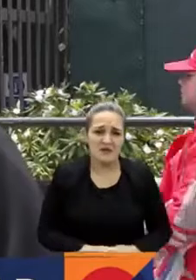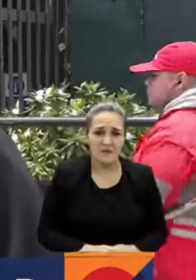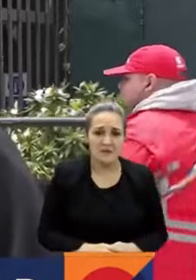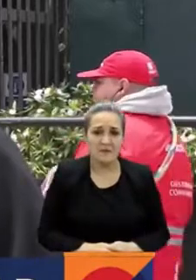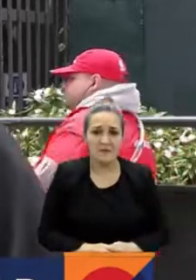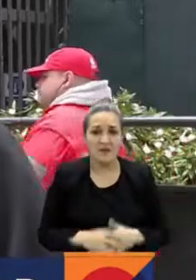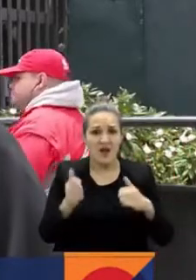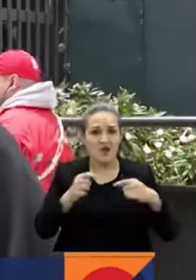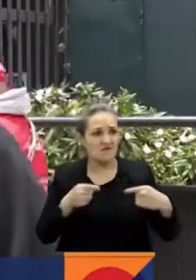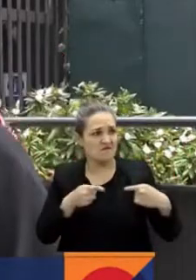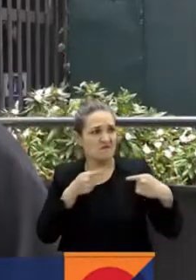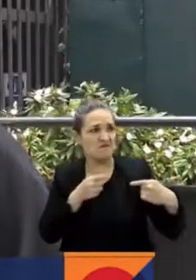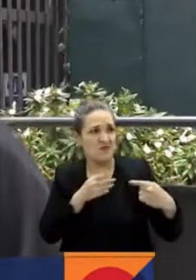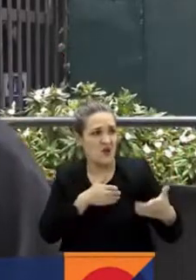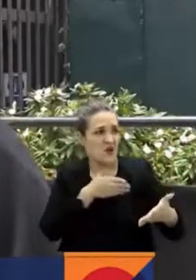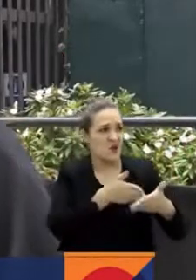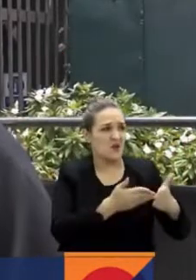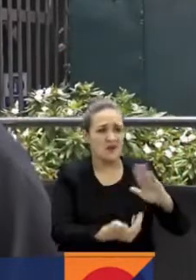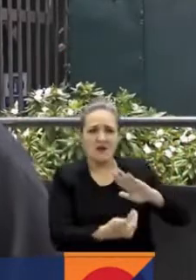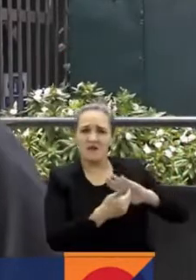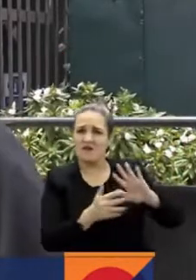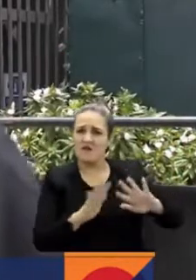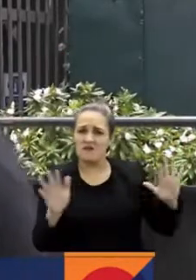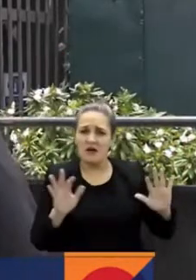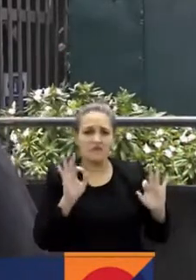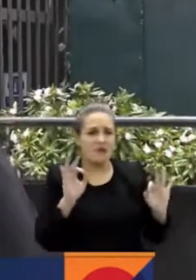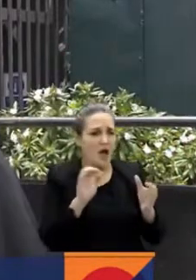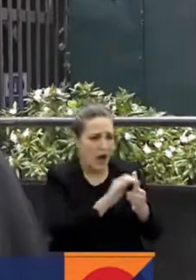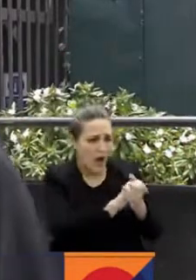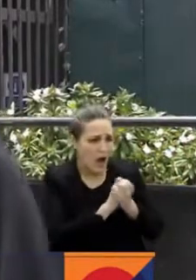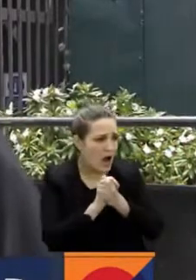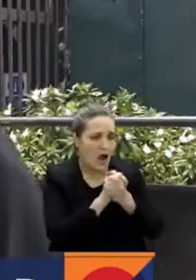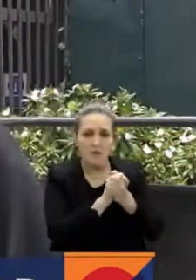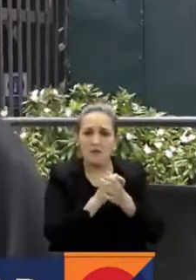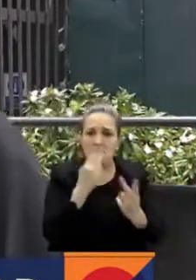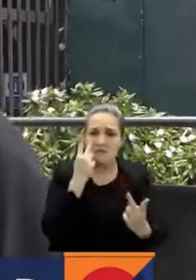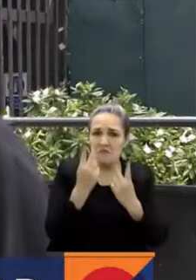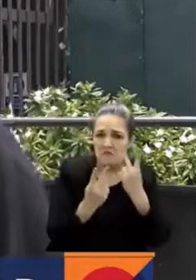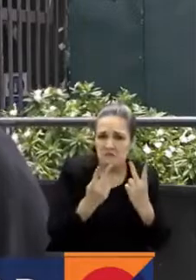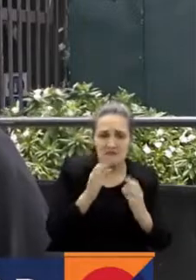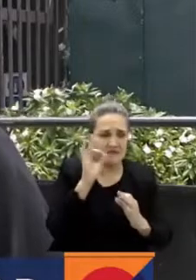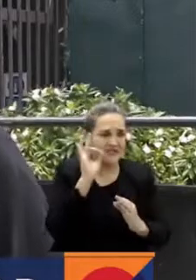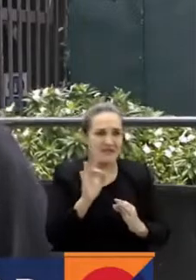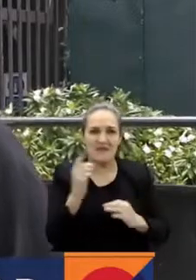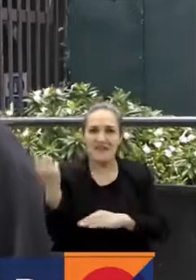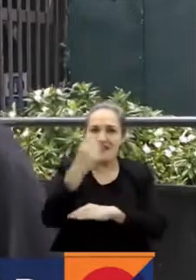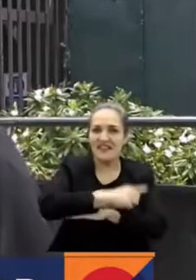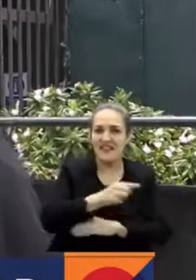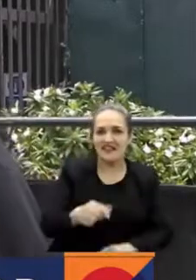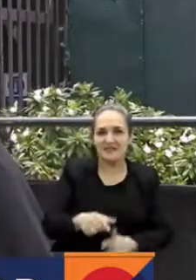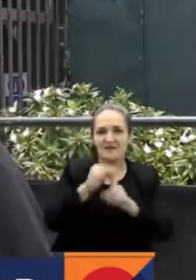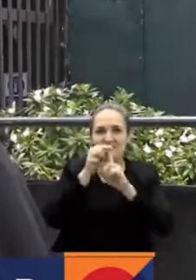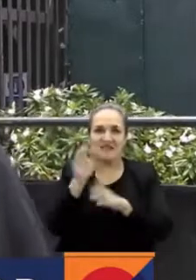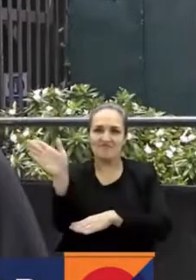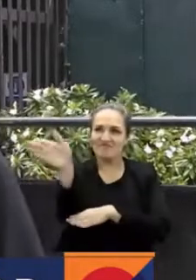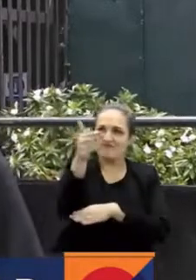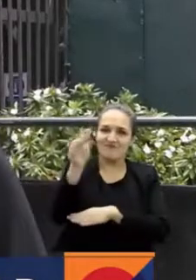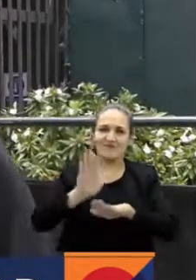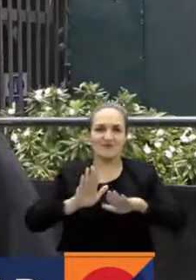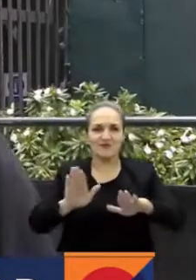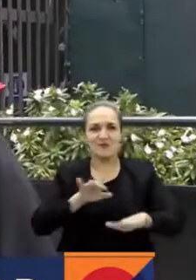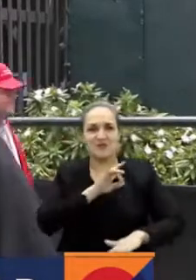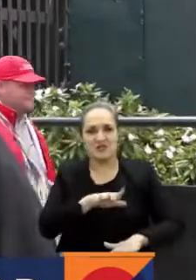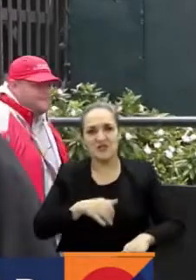gran rivalidad, somos todos amigos, siempre nos vemos, nos encontramos en las fiestas patrias, a veces hacemos asado, nos vamos al parque,